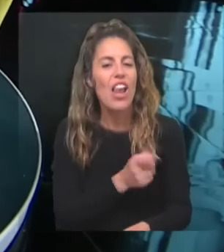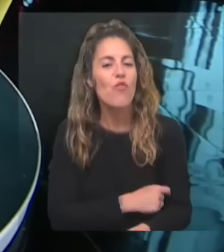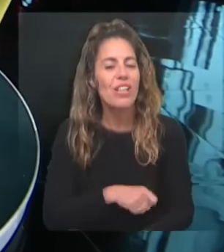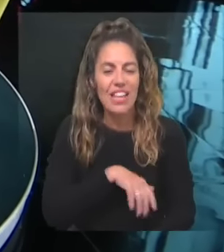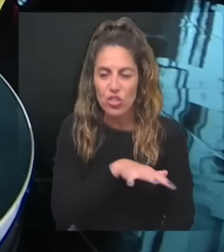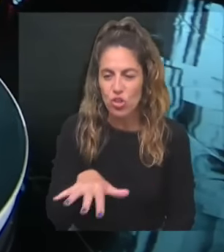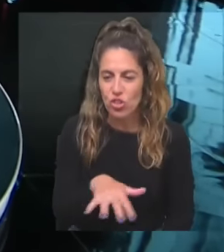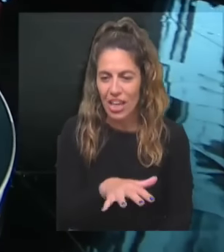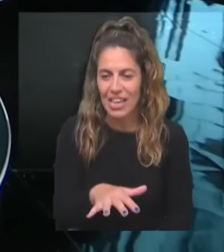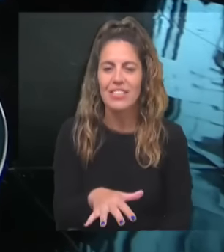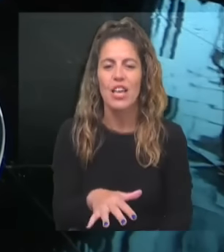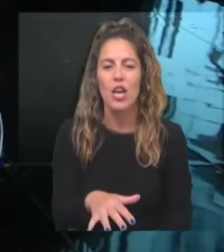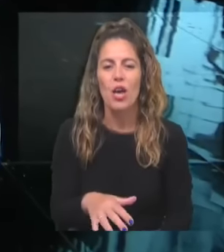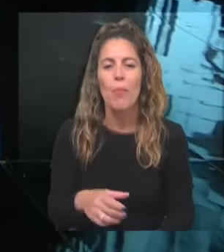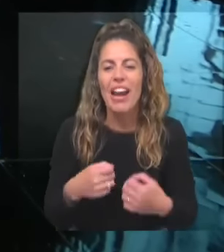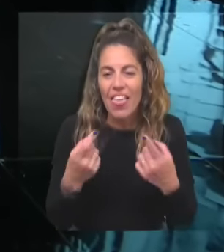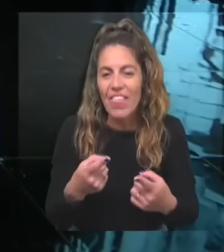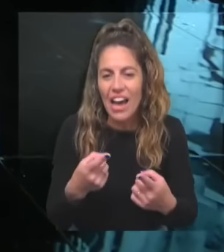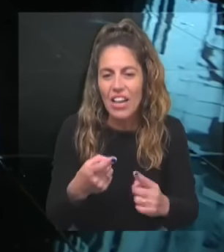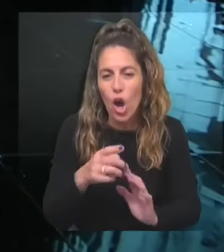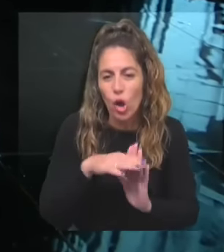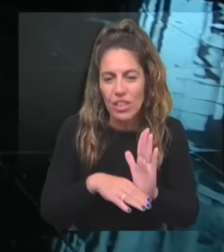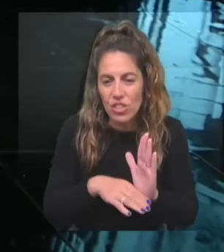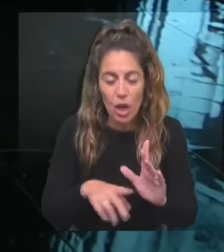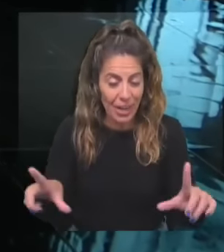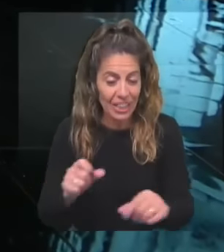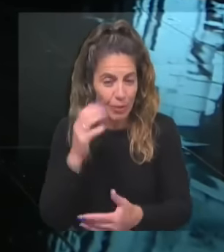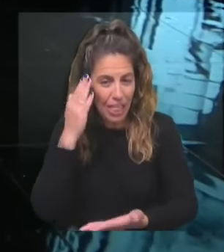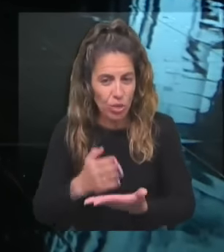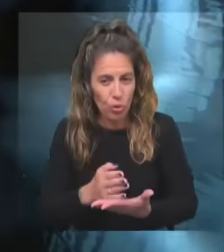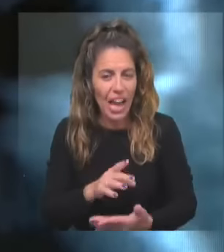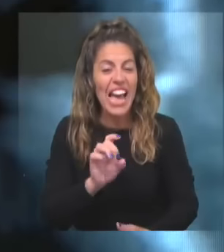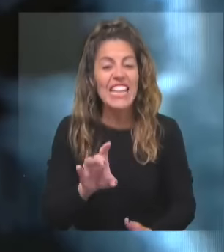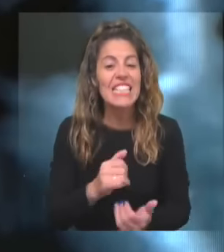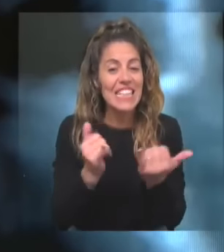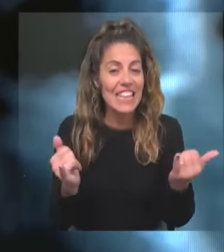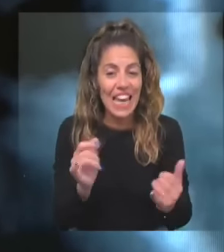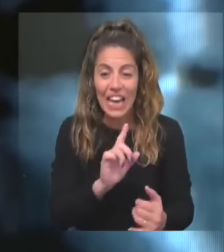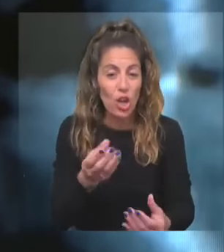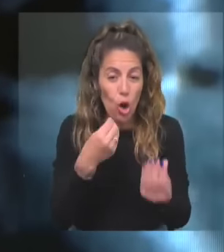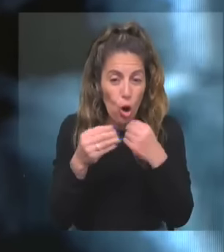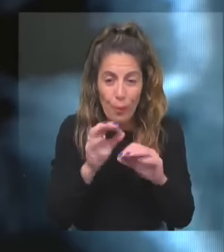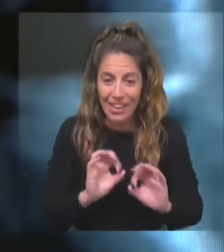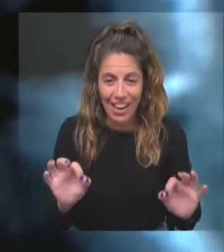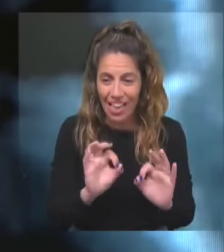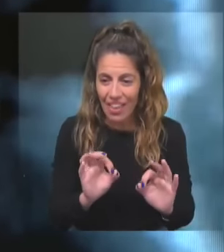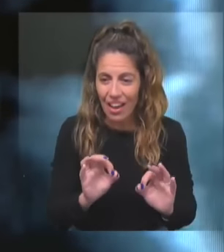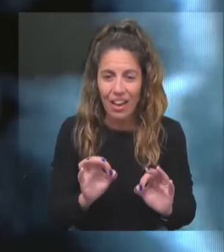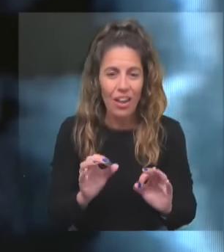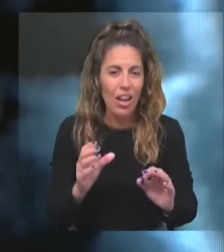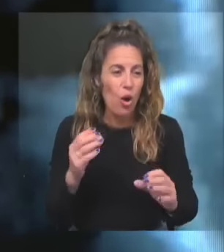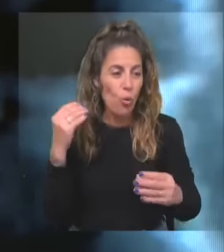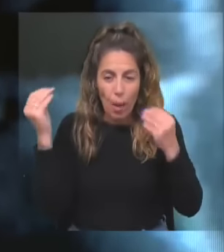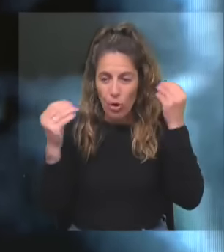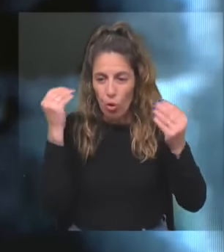establecer condiciones para la salida de la dictadura. Y está 15 días en ayuno con una enorme preocupación,